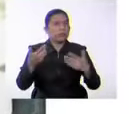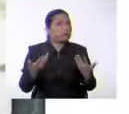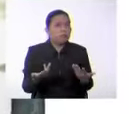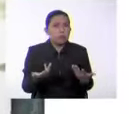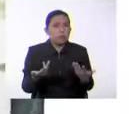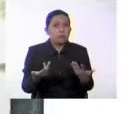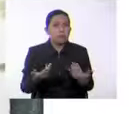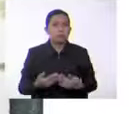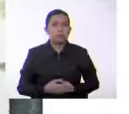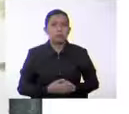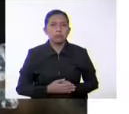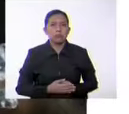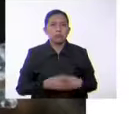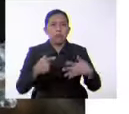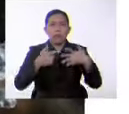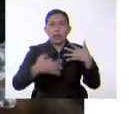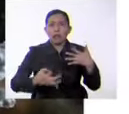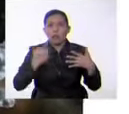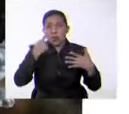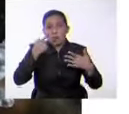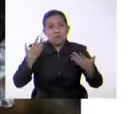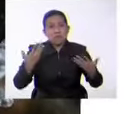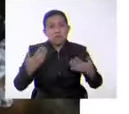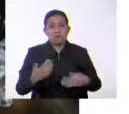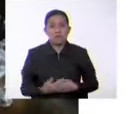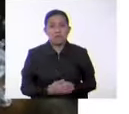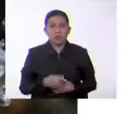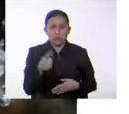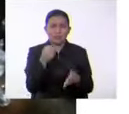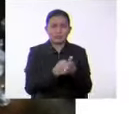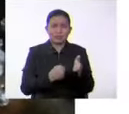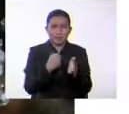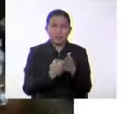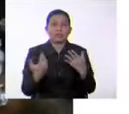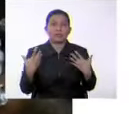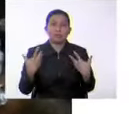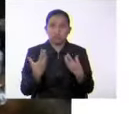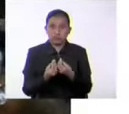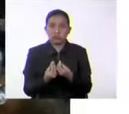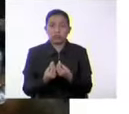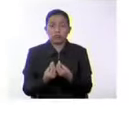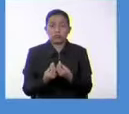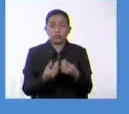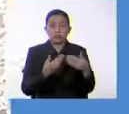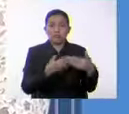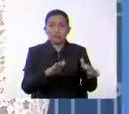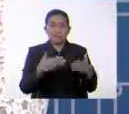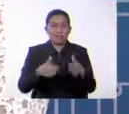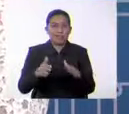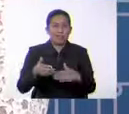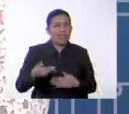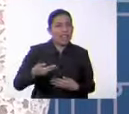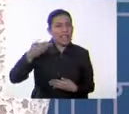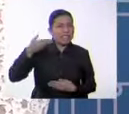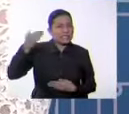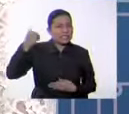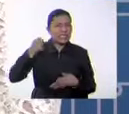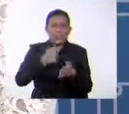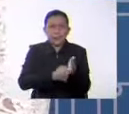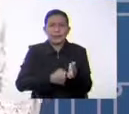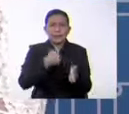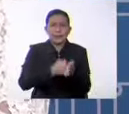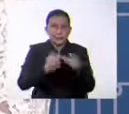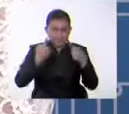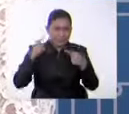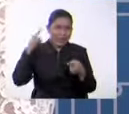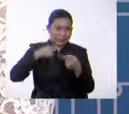podemos recordar que ha sido una lucha también de la sociedad civil organizada en los años anteriores y que es una lucha